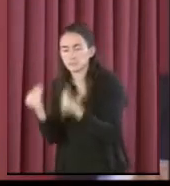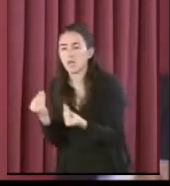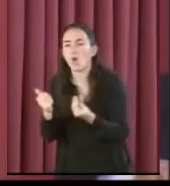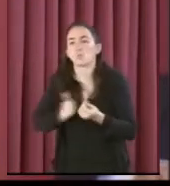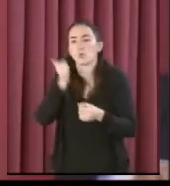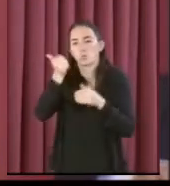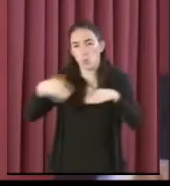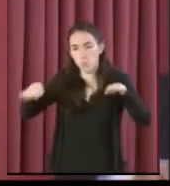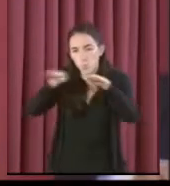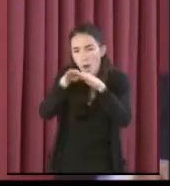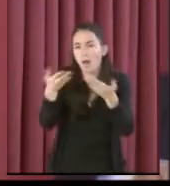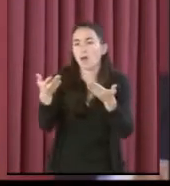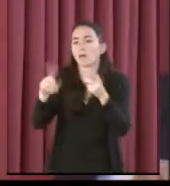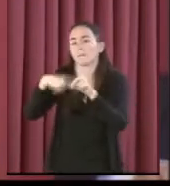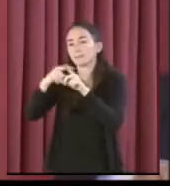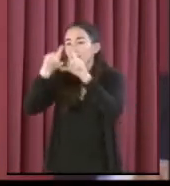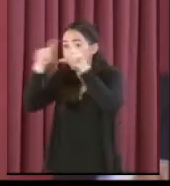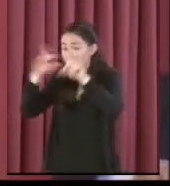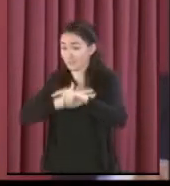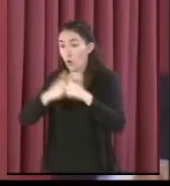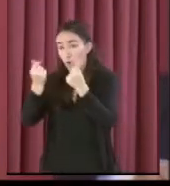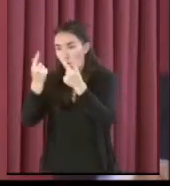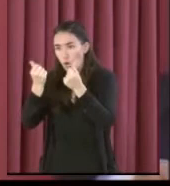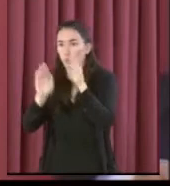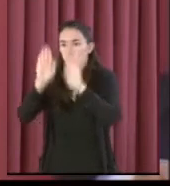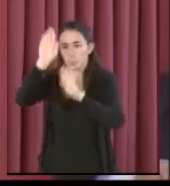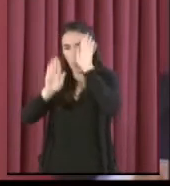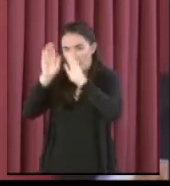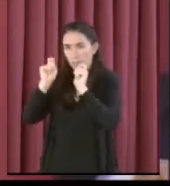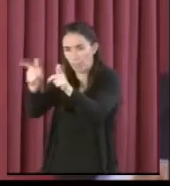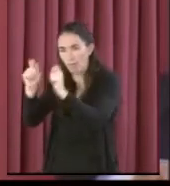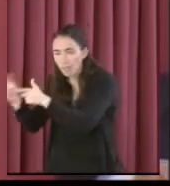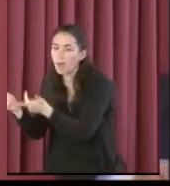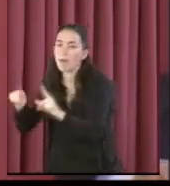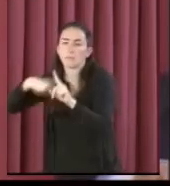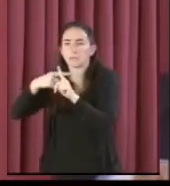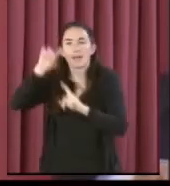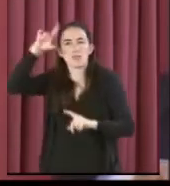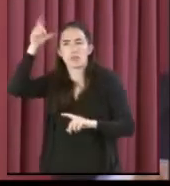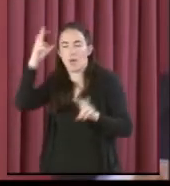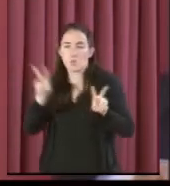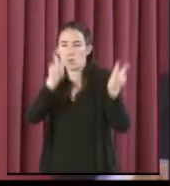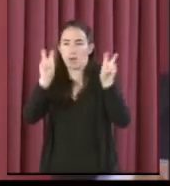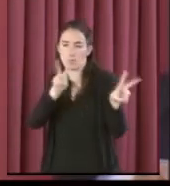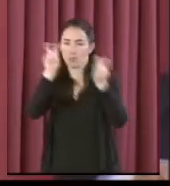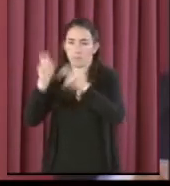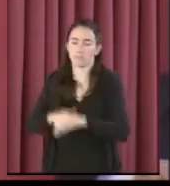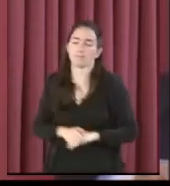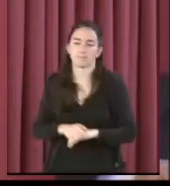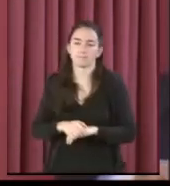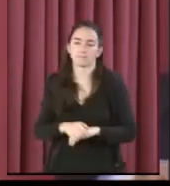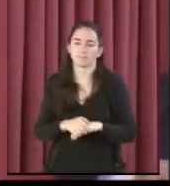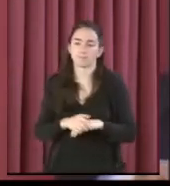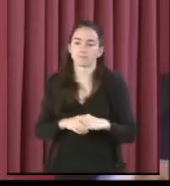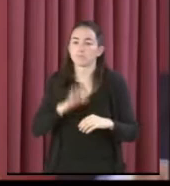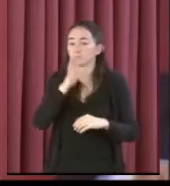oportunidades, por la concurrencia de las empresas locales y por la innovación. ¿Y qué es lo que estamos haciendo y en qué líneas vamos a seguir